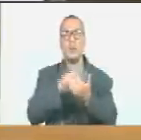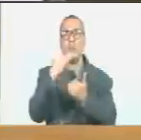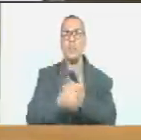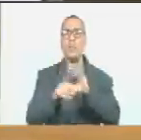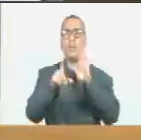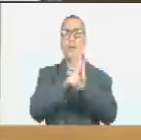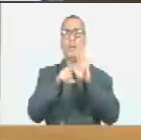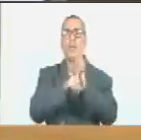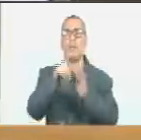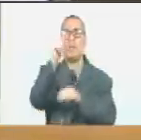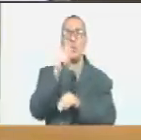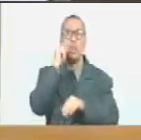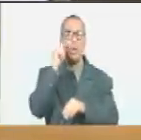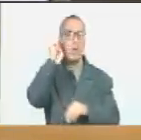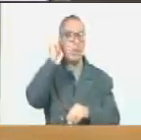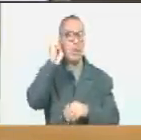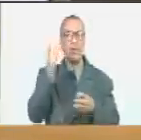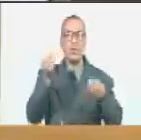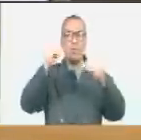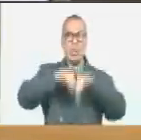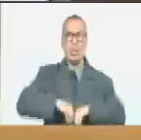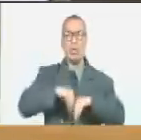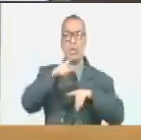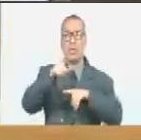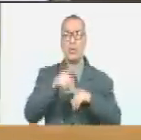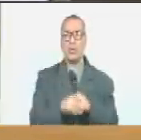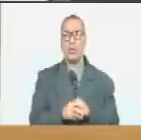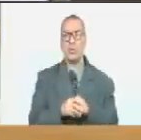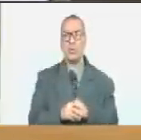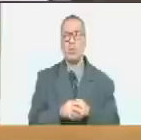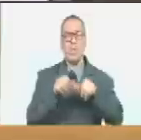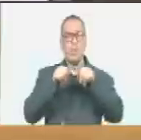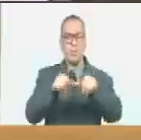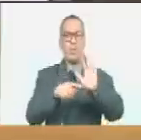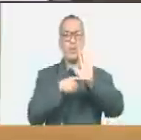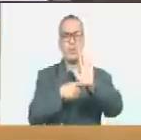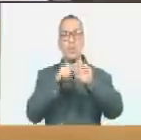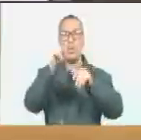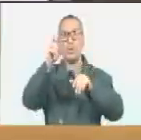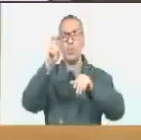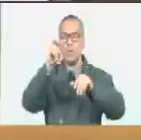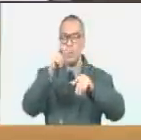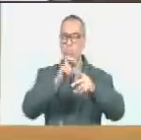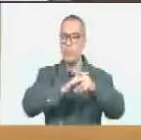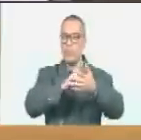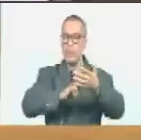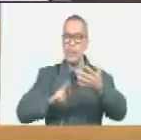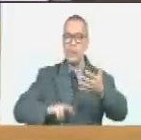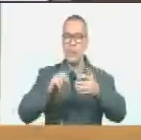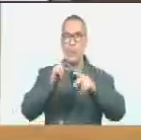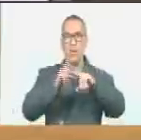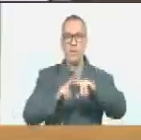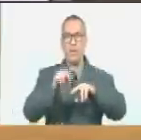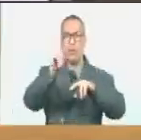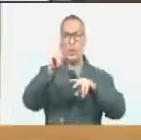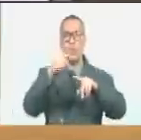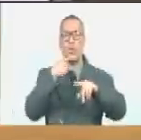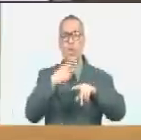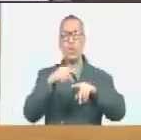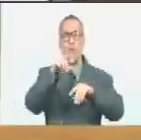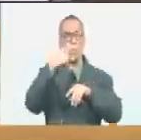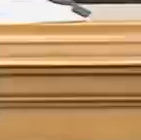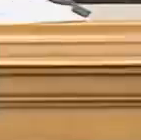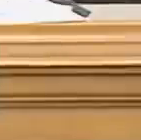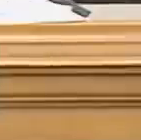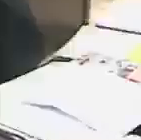ley. Las diputadas y diputados que estén de acuerdo con la nueva redacción presentada del artículo quinto, numeral 2, sírvanse a manifestarlo con la